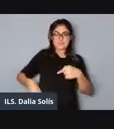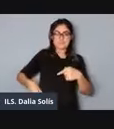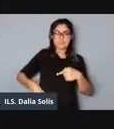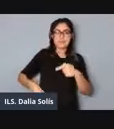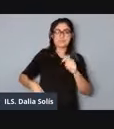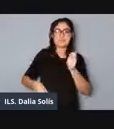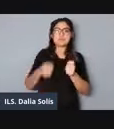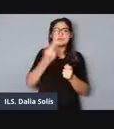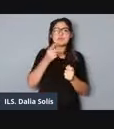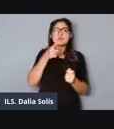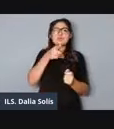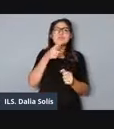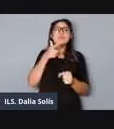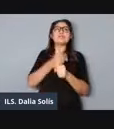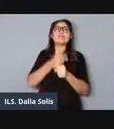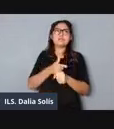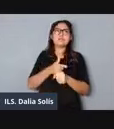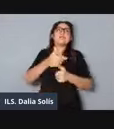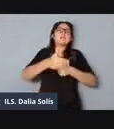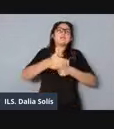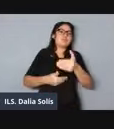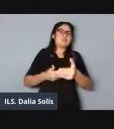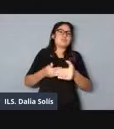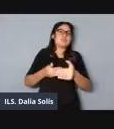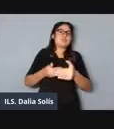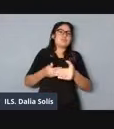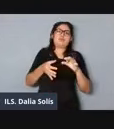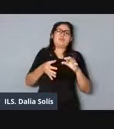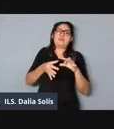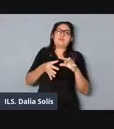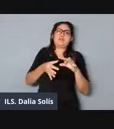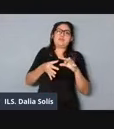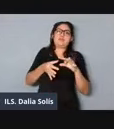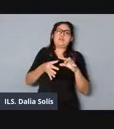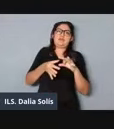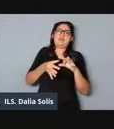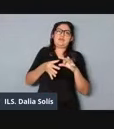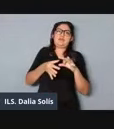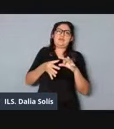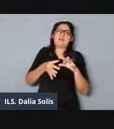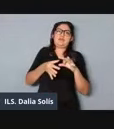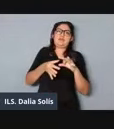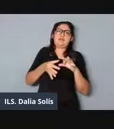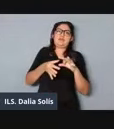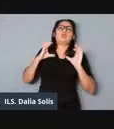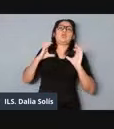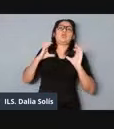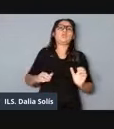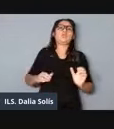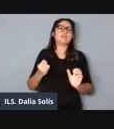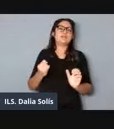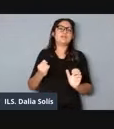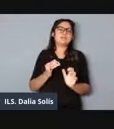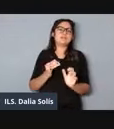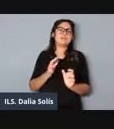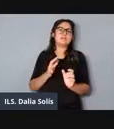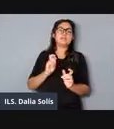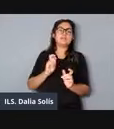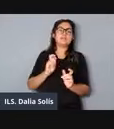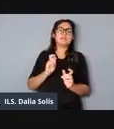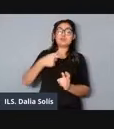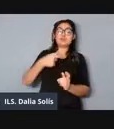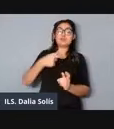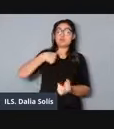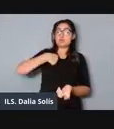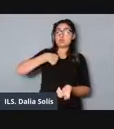un proceso adaptativo. Si yo me siento culpable es porque puede ser precisamente que yo haya hecho